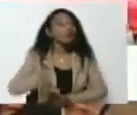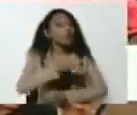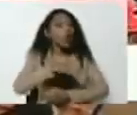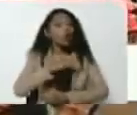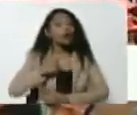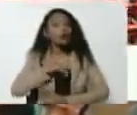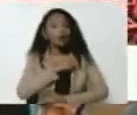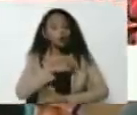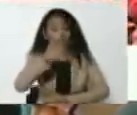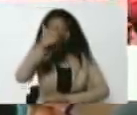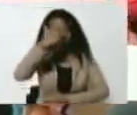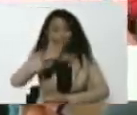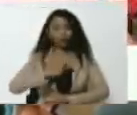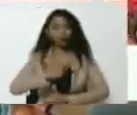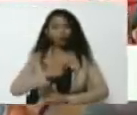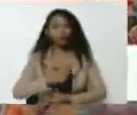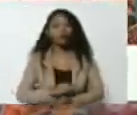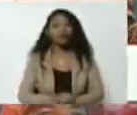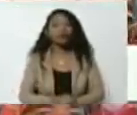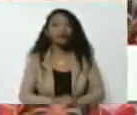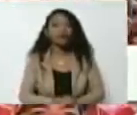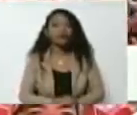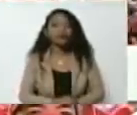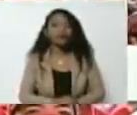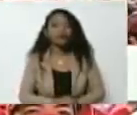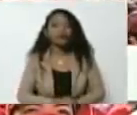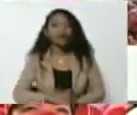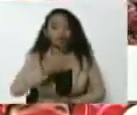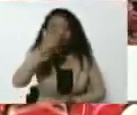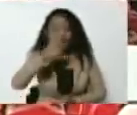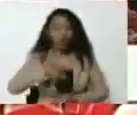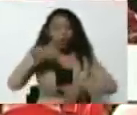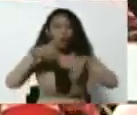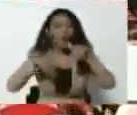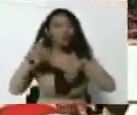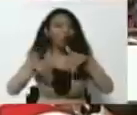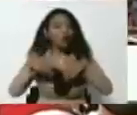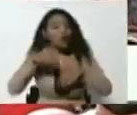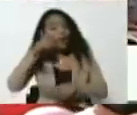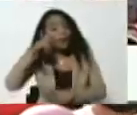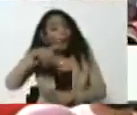nosotros somos, lo somos por el voto del pueblo.